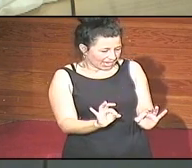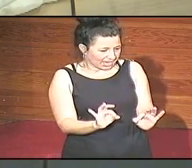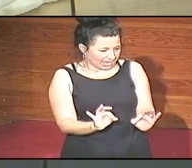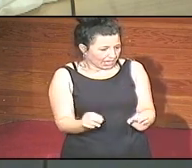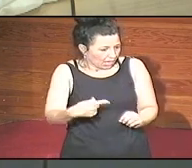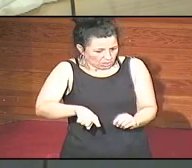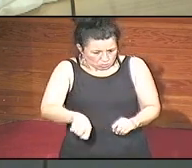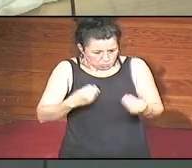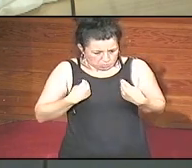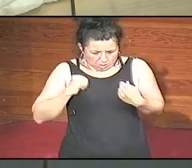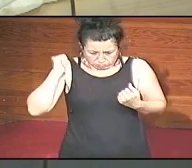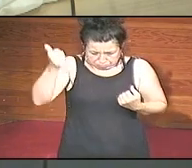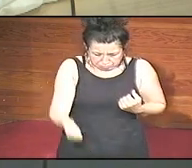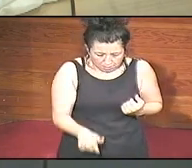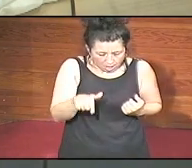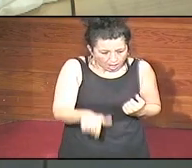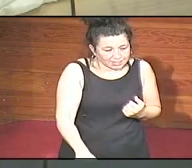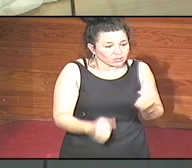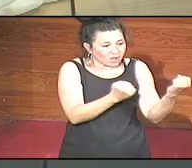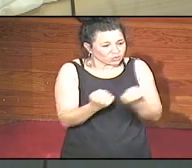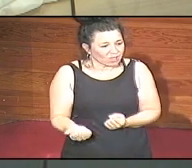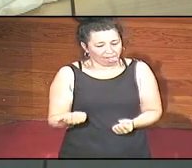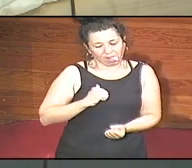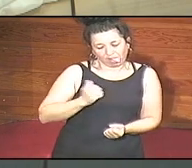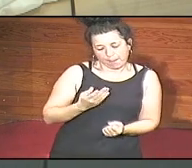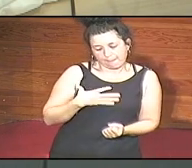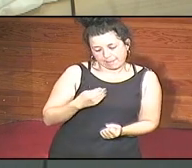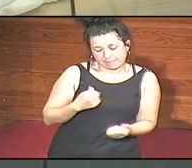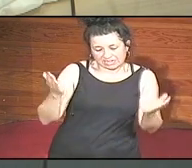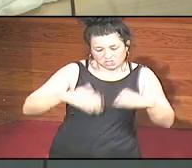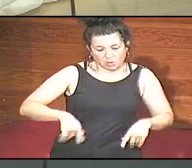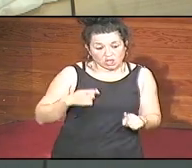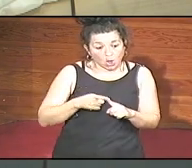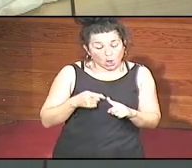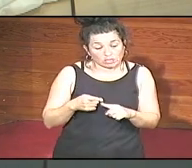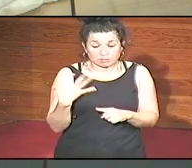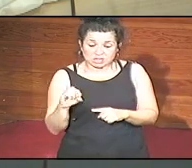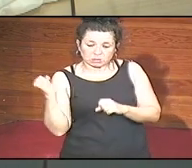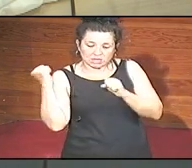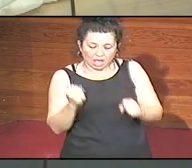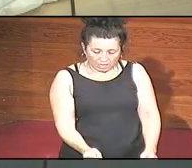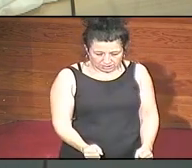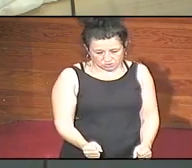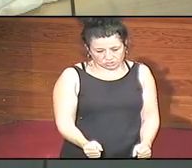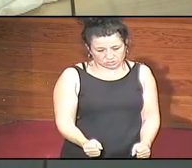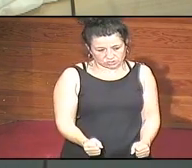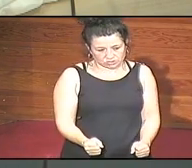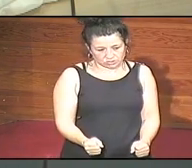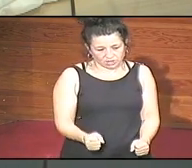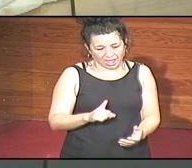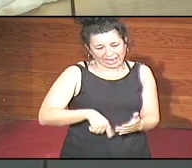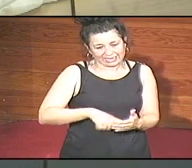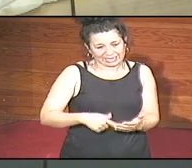autoridades se aprovechan de que no había papeles para vendérselas para alquilar filas durante 50 años que es un eufemismo parece que se las habían